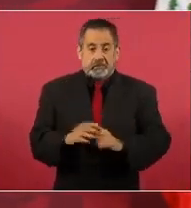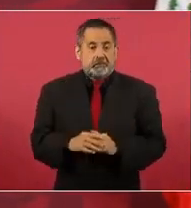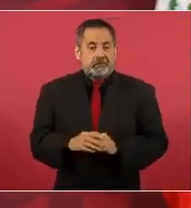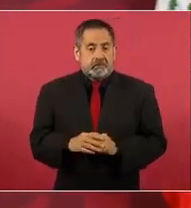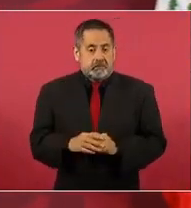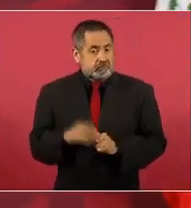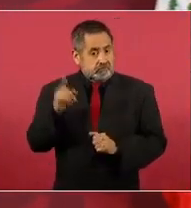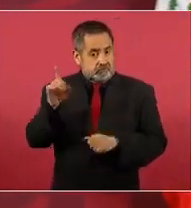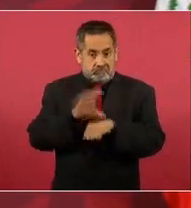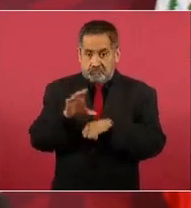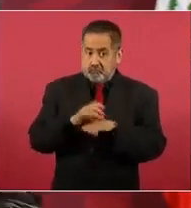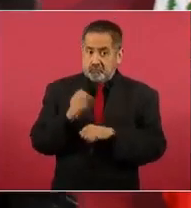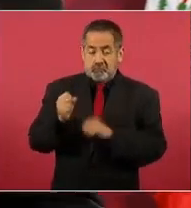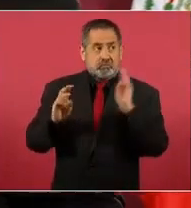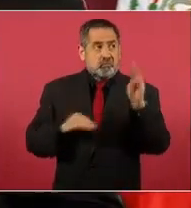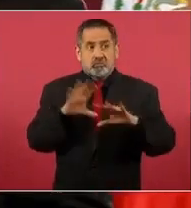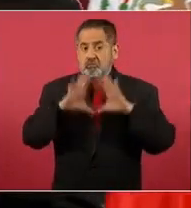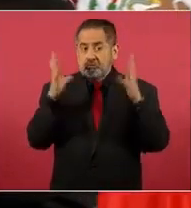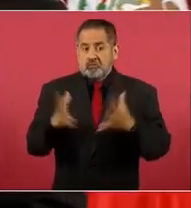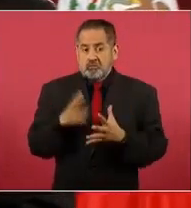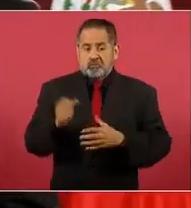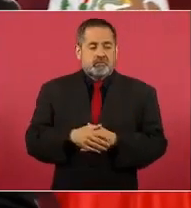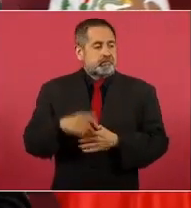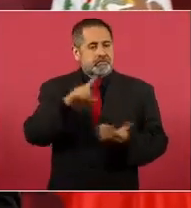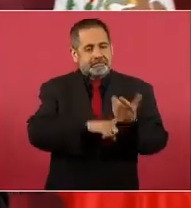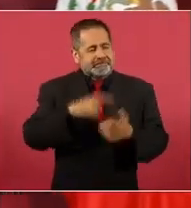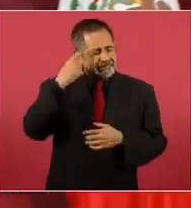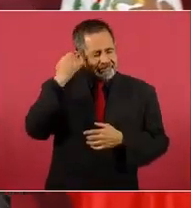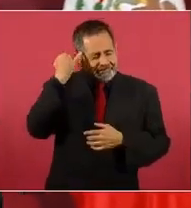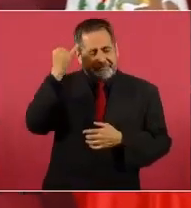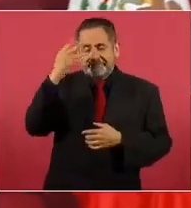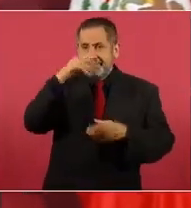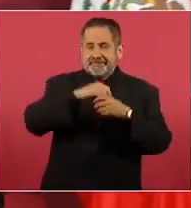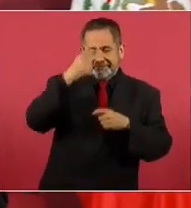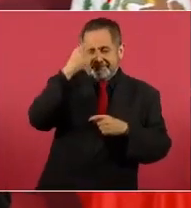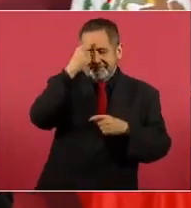eso es un asunto mundial. El pensamiento conservador está en todo el mundo